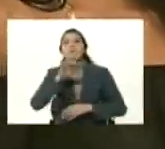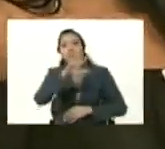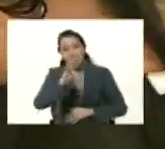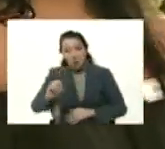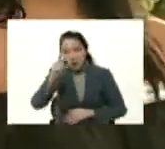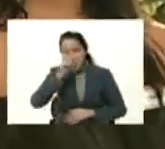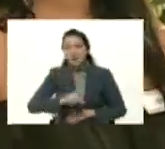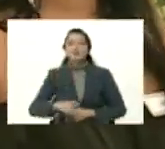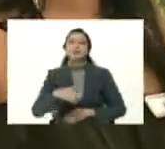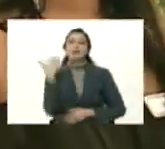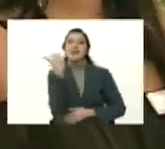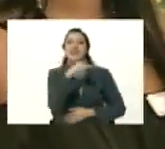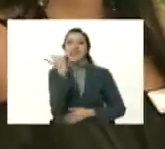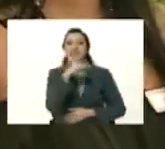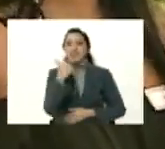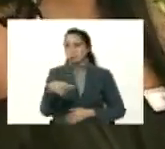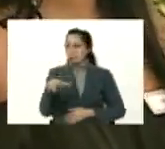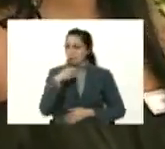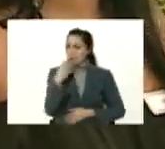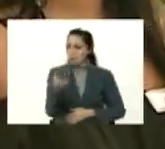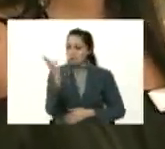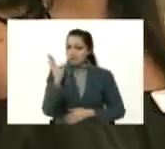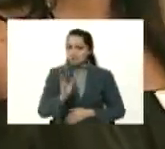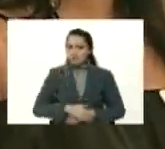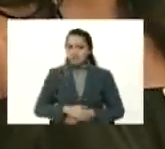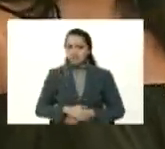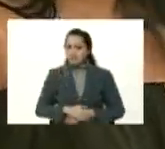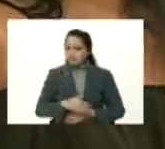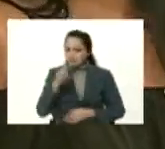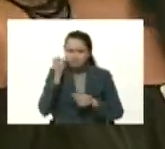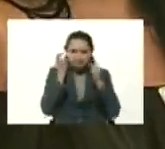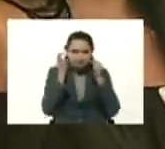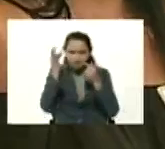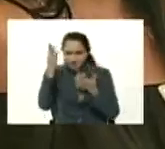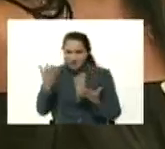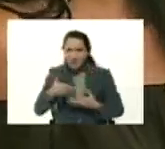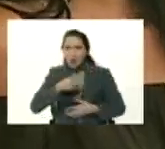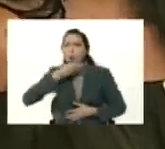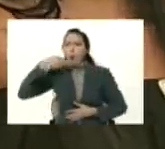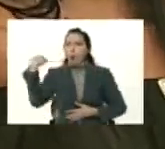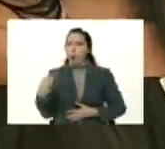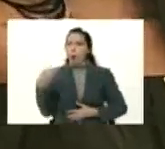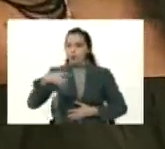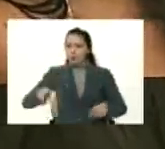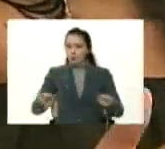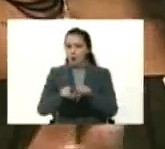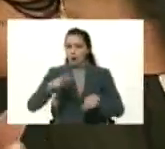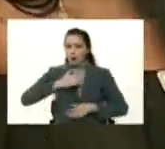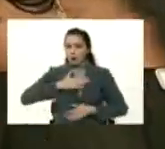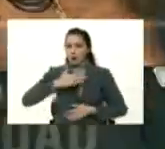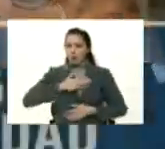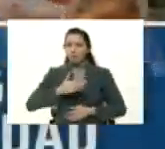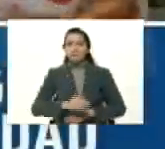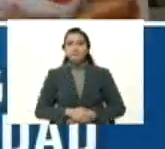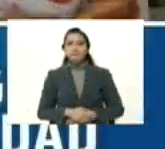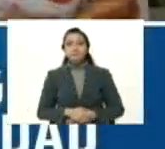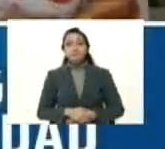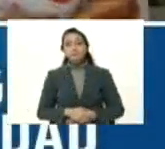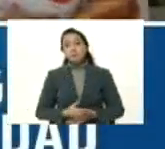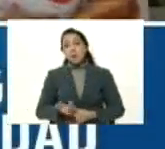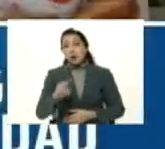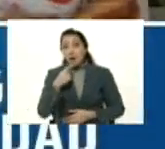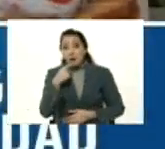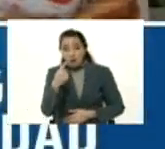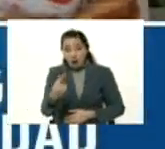50 años. Pues está fino. Ah, bueno. No sí, tienes sí, ni una arruga, mira, está como yo. ¿Ah? No, lo que le quería comentar, presidente,